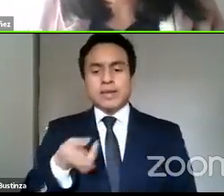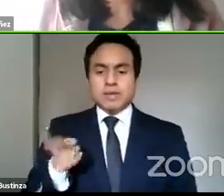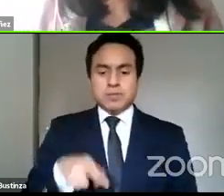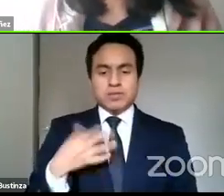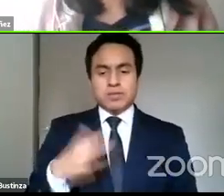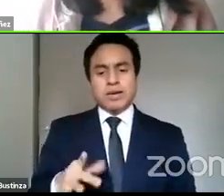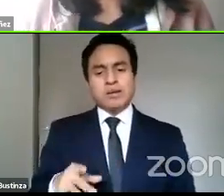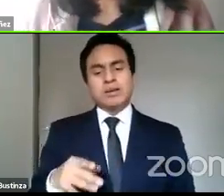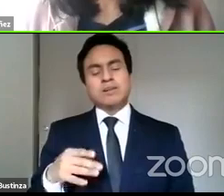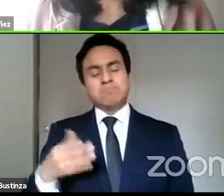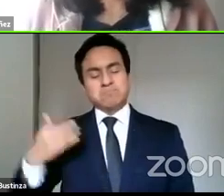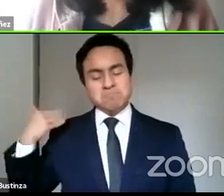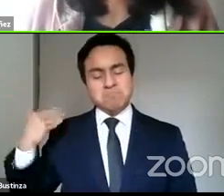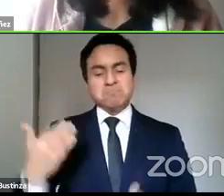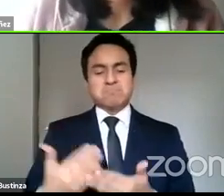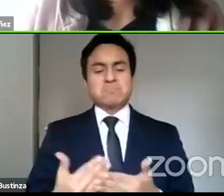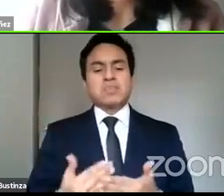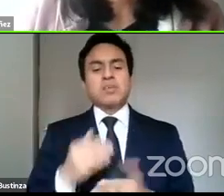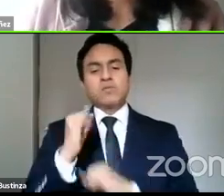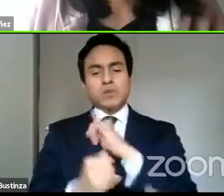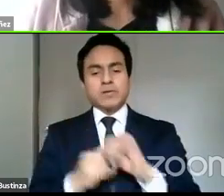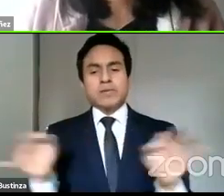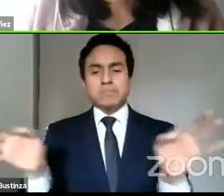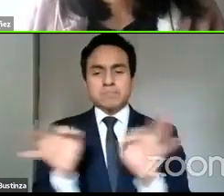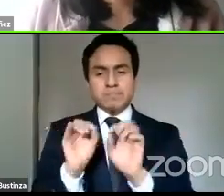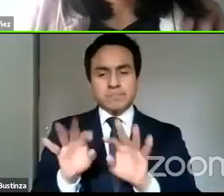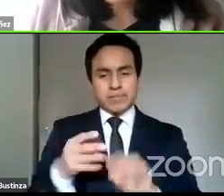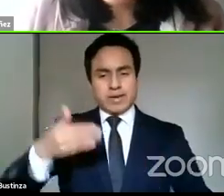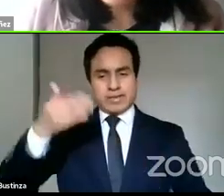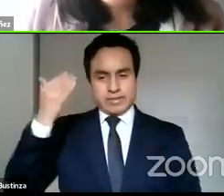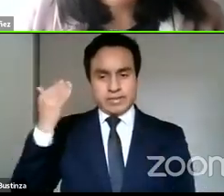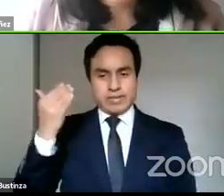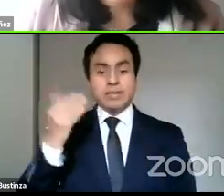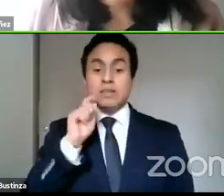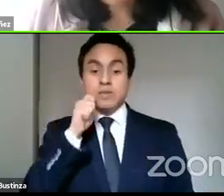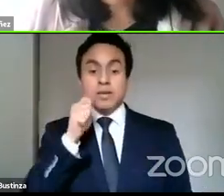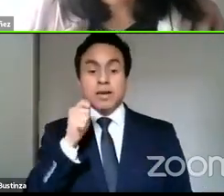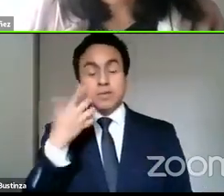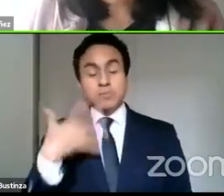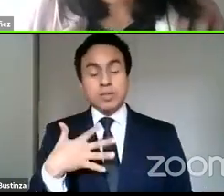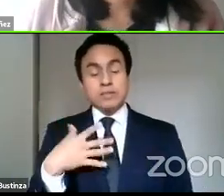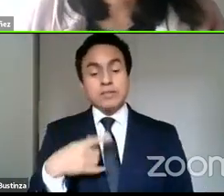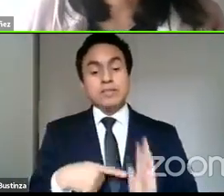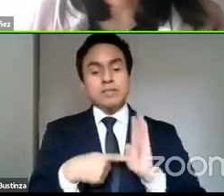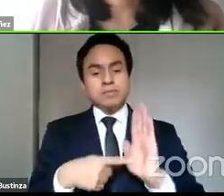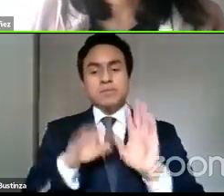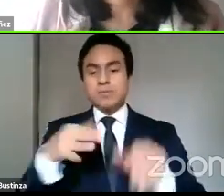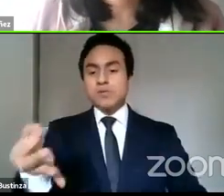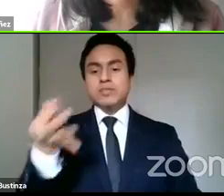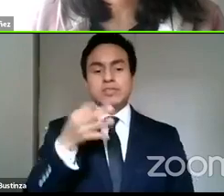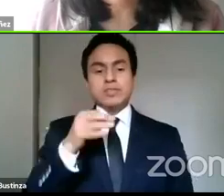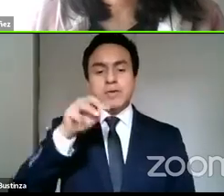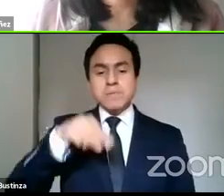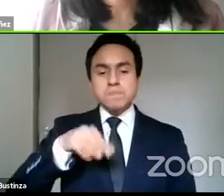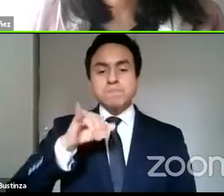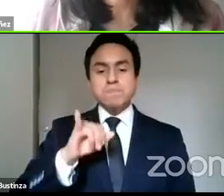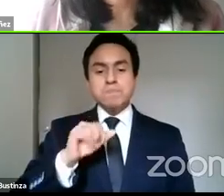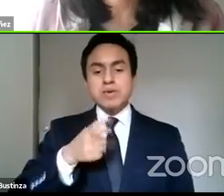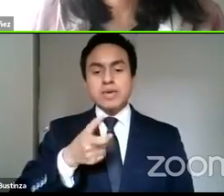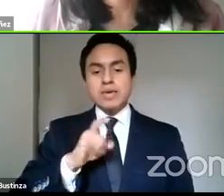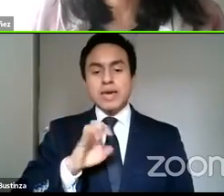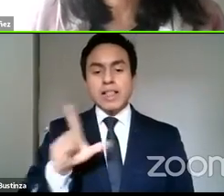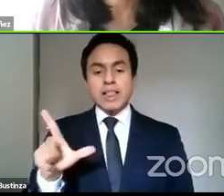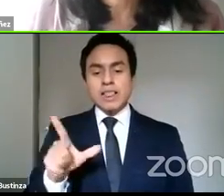largo de todos los webinars, y la importancia que tiene esta iniciativa es lo que tú decías, Miguel, el poder acercar